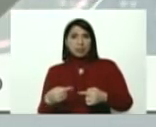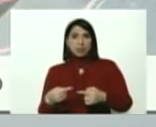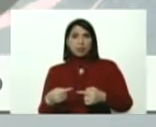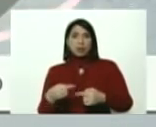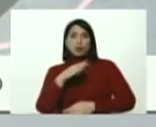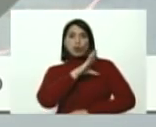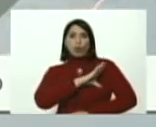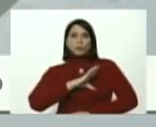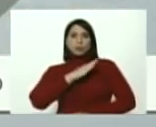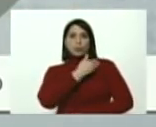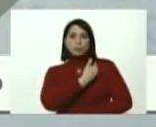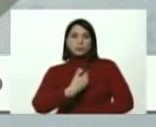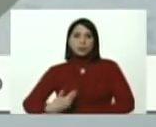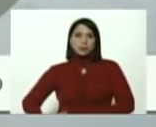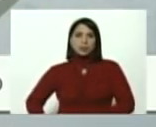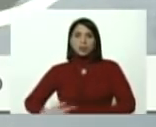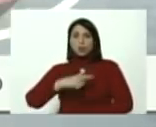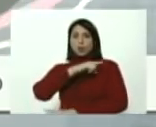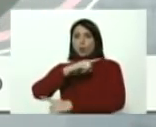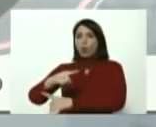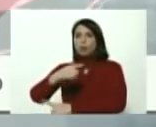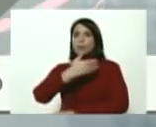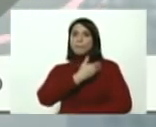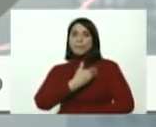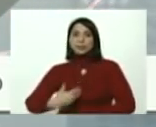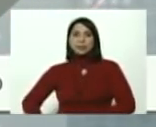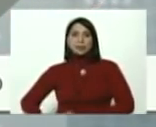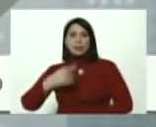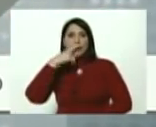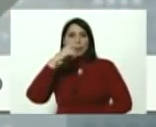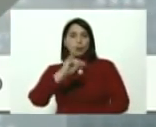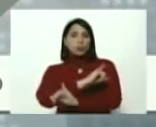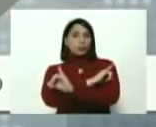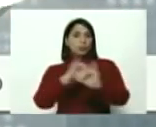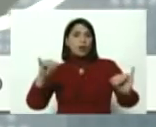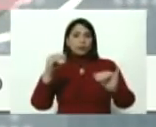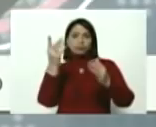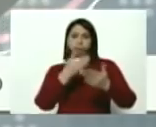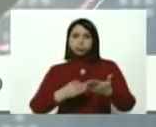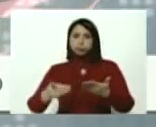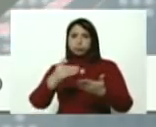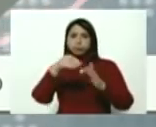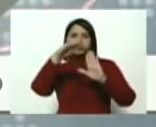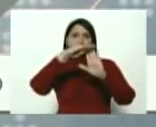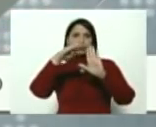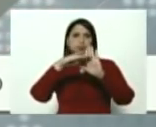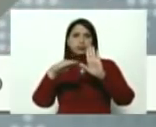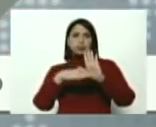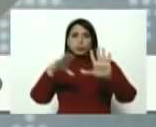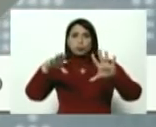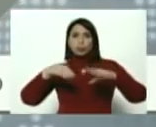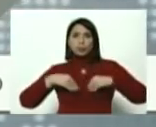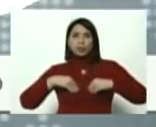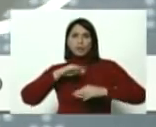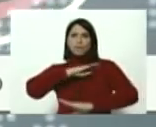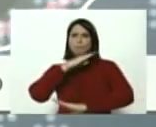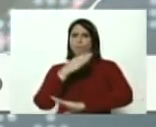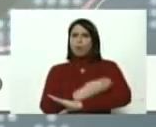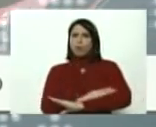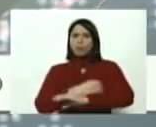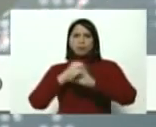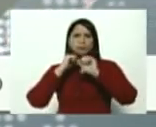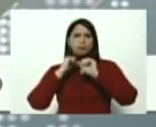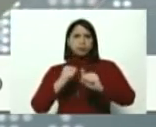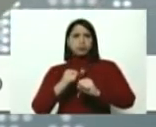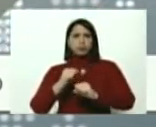comisión presidencial, por orden del presidente Maduro, que ya se han diseñado las medidas que se tomarán de manera estricta a partir